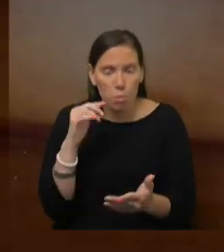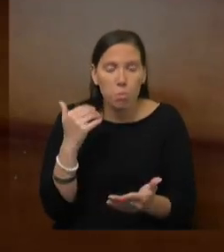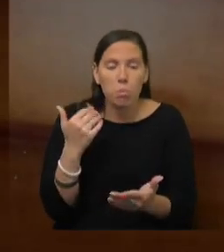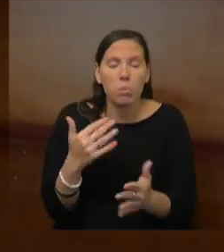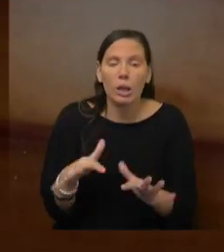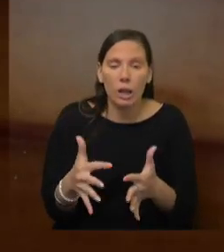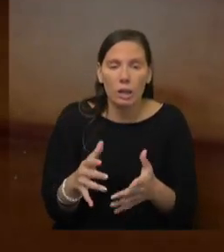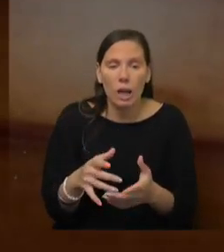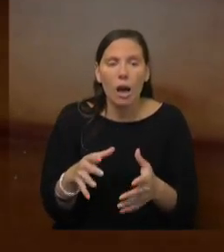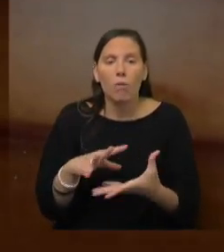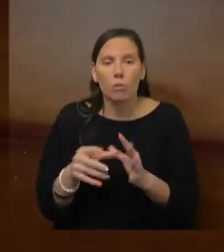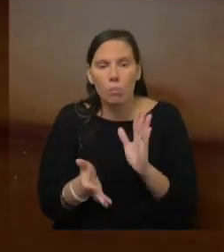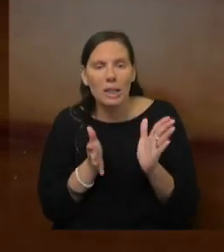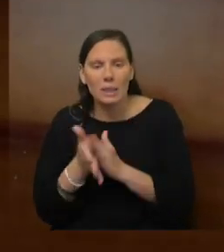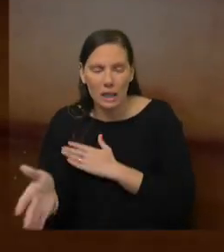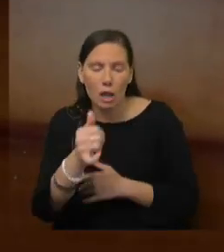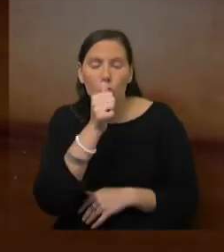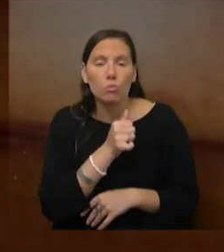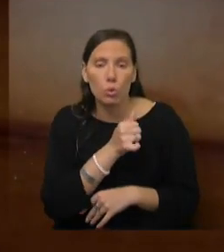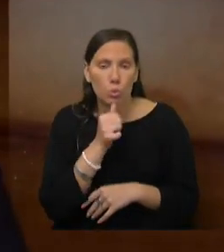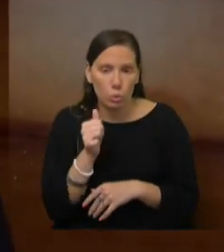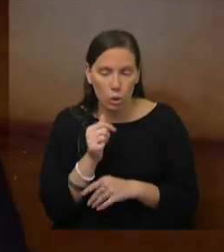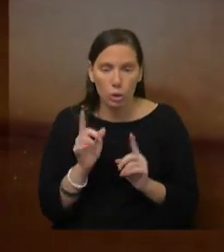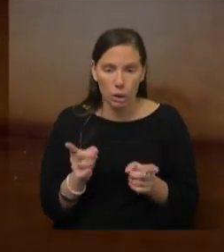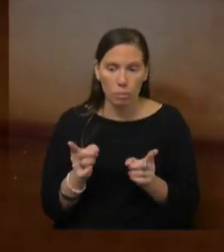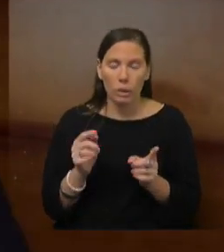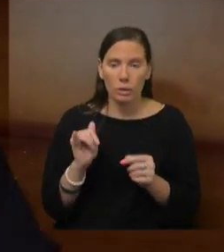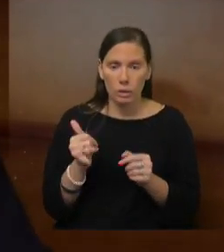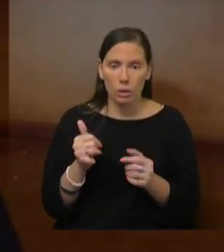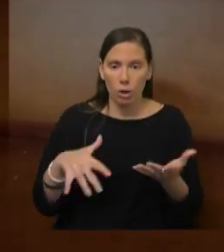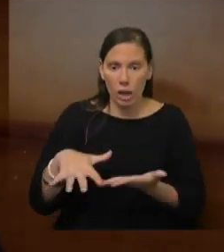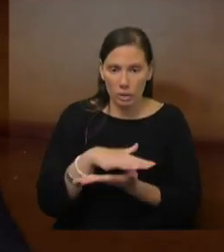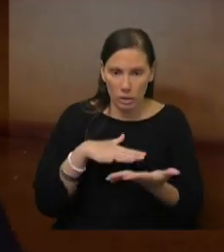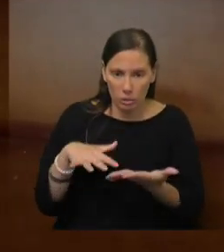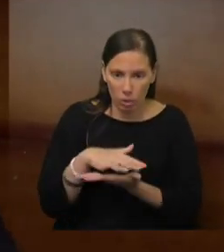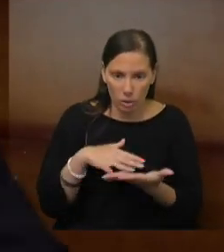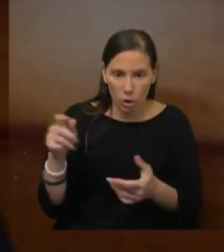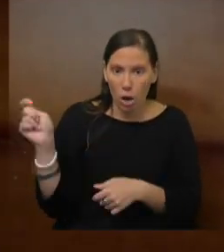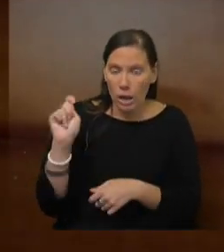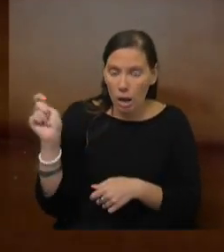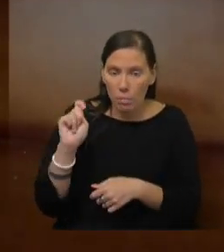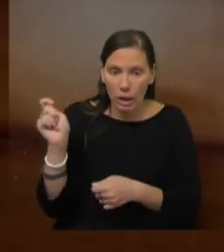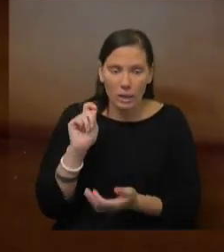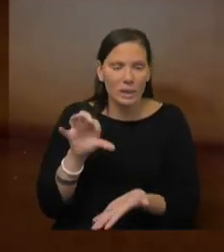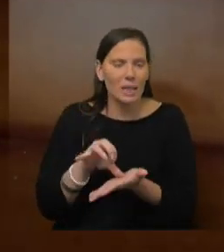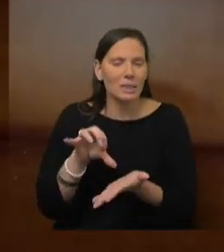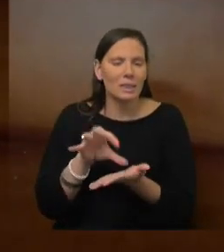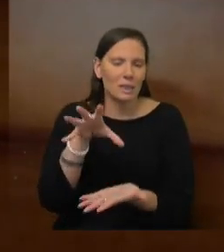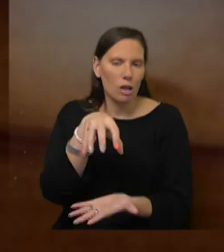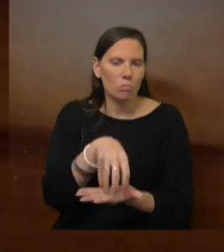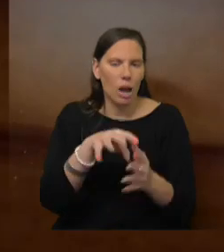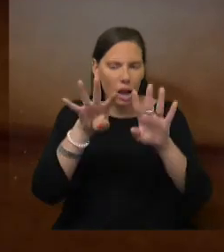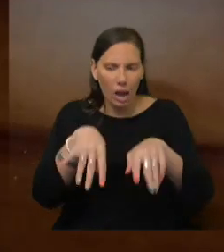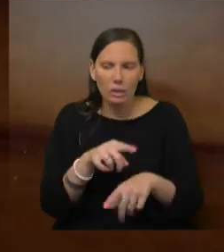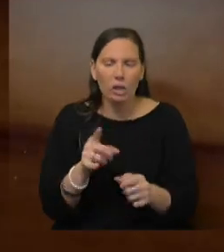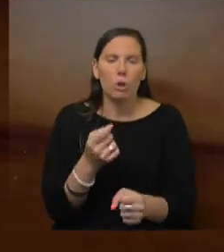ver con medidas de salida y solución que tienen que ver justamente con la situación de la emergencia del sistema carcelario pero no vamos a